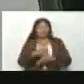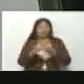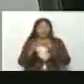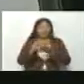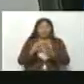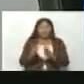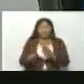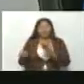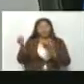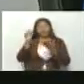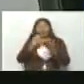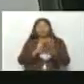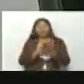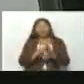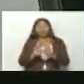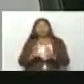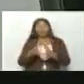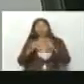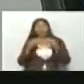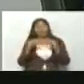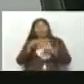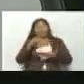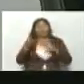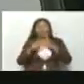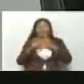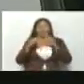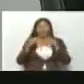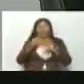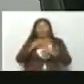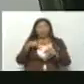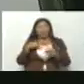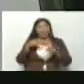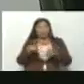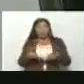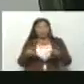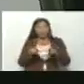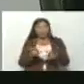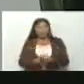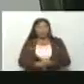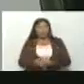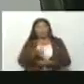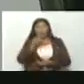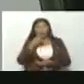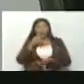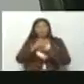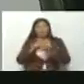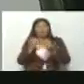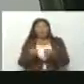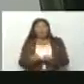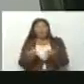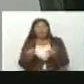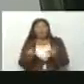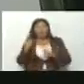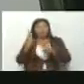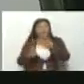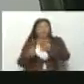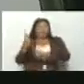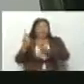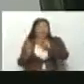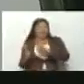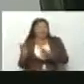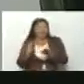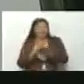a tono otra vez en, vamos a decir, al 100% en nuestras instalaciones. Bueno, le toca a la refinería de Puerto Cabello, la